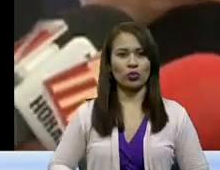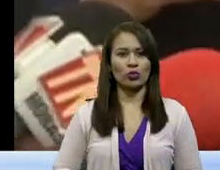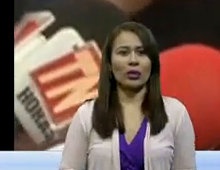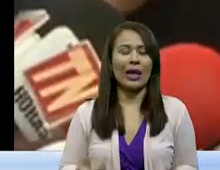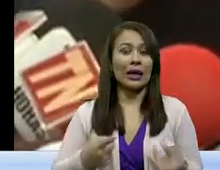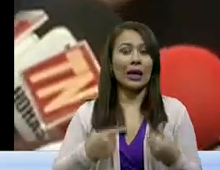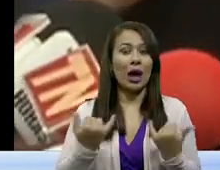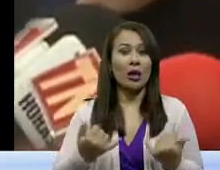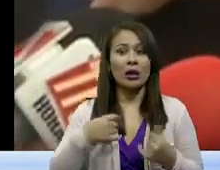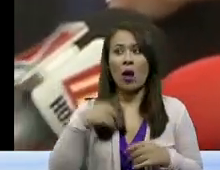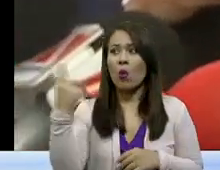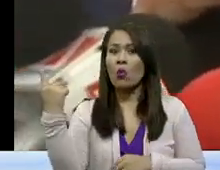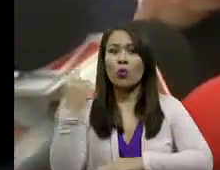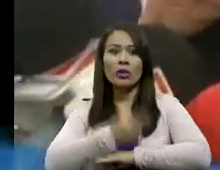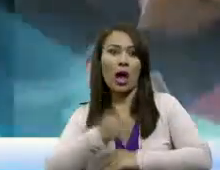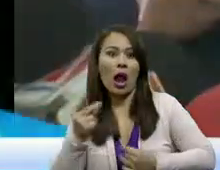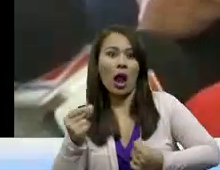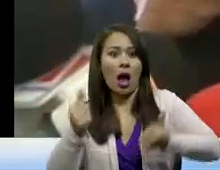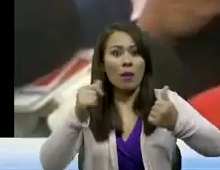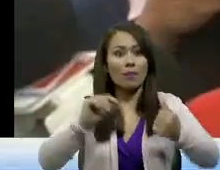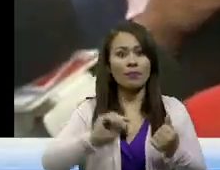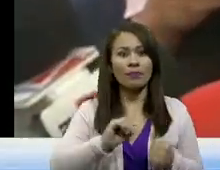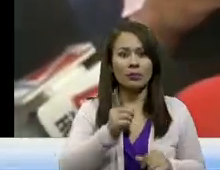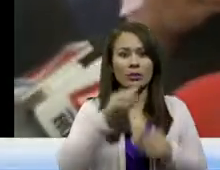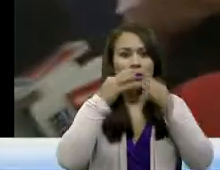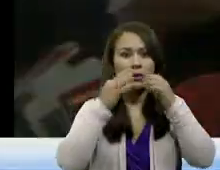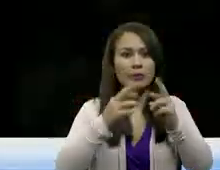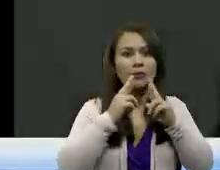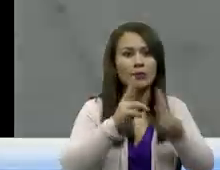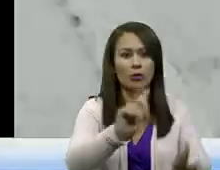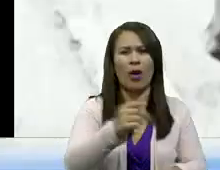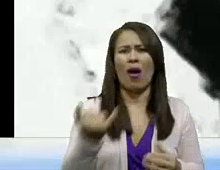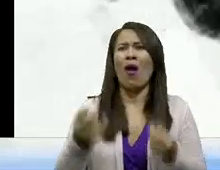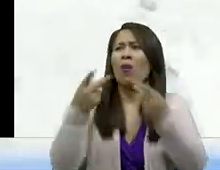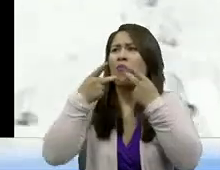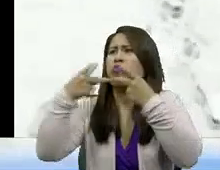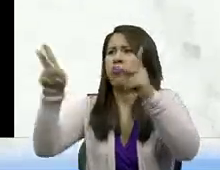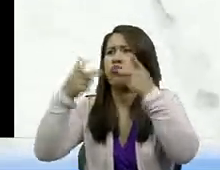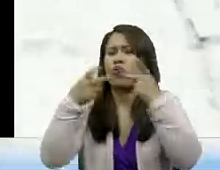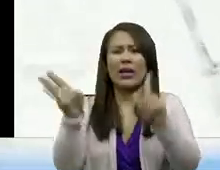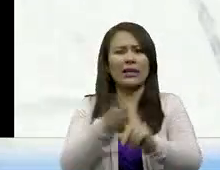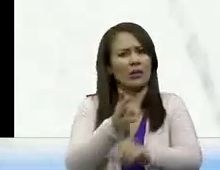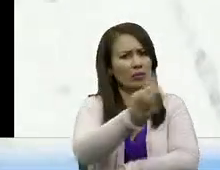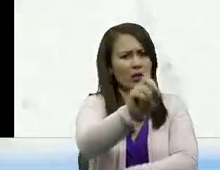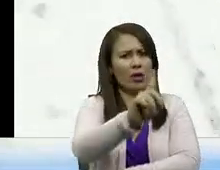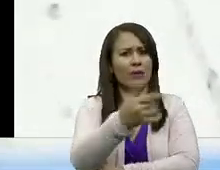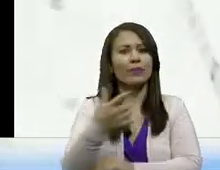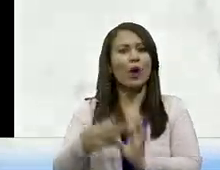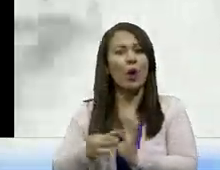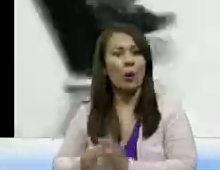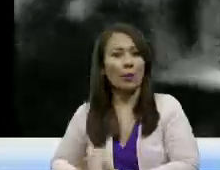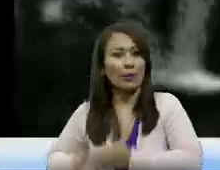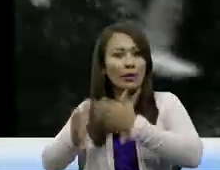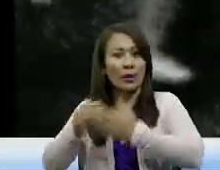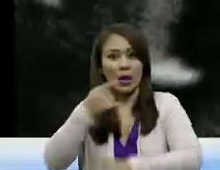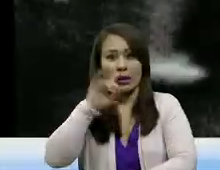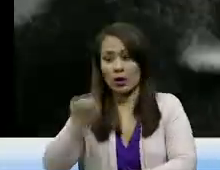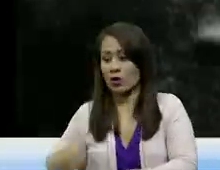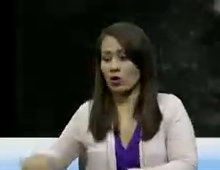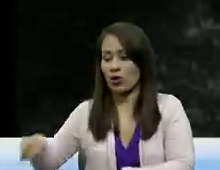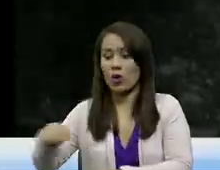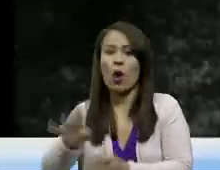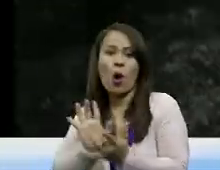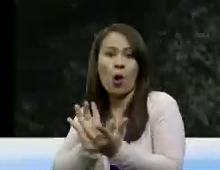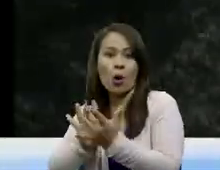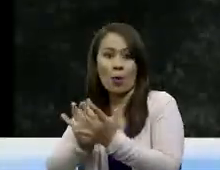tema que esté de un día para otro. Sin embargo, de manera irresponsable se transmitió en redes. Se informó además que con los compañeros del pequeño que tuvieron contacto directo con